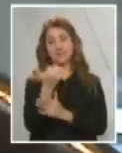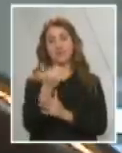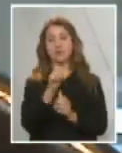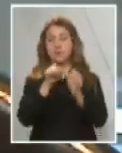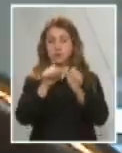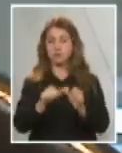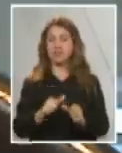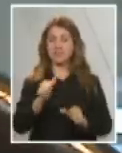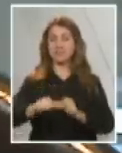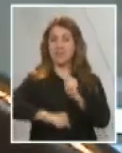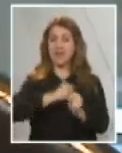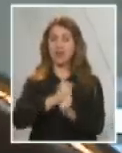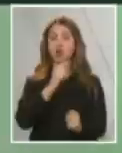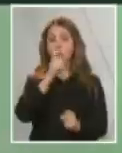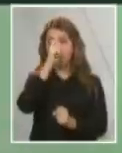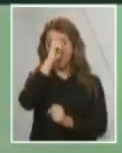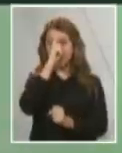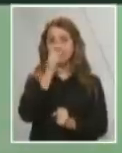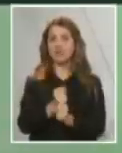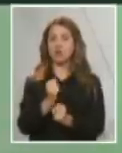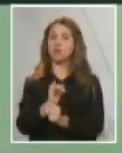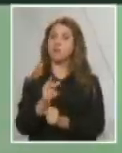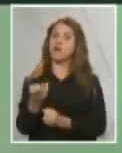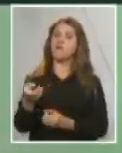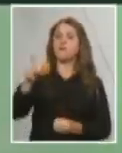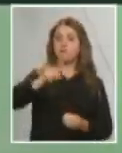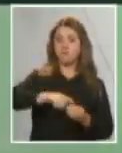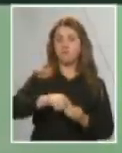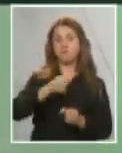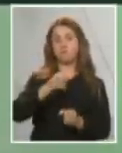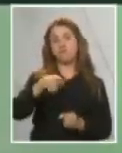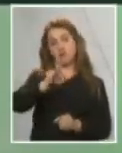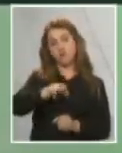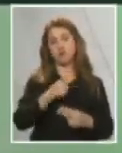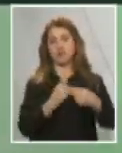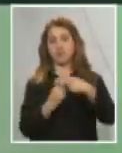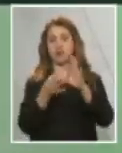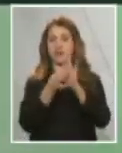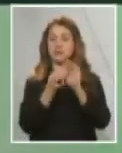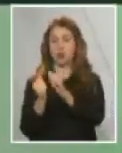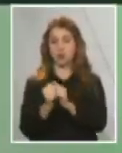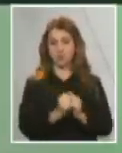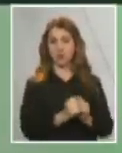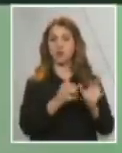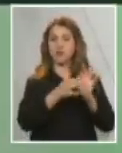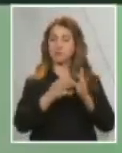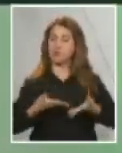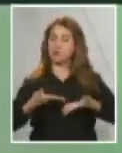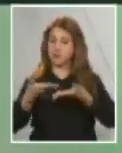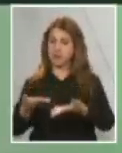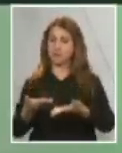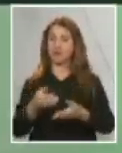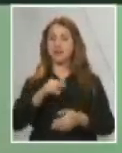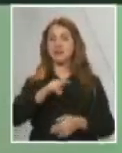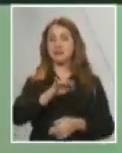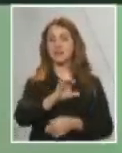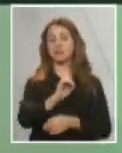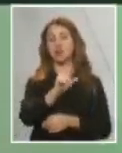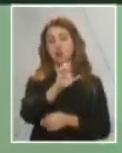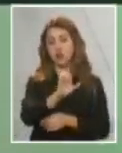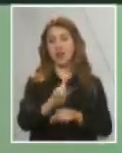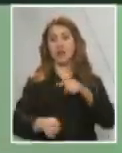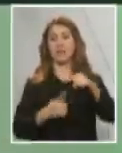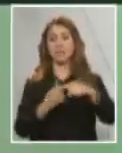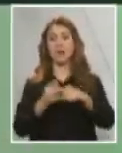Hospital del Trabajador y de ahí retornó a la Teletón. Gracias por acompañarnos. Gracias por invitarnos. Y Nicole Díaz, que además de